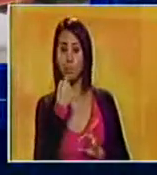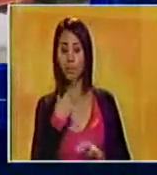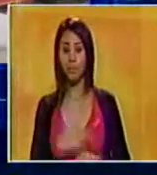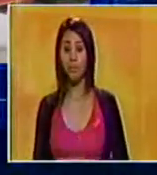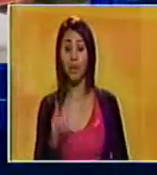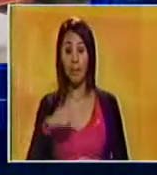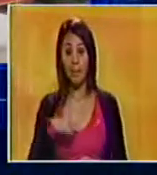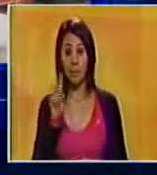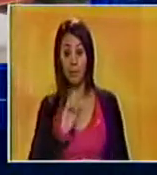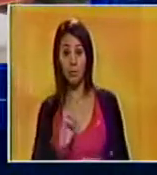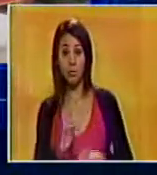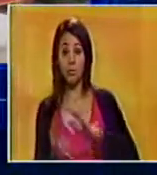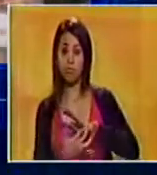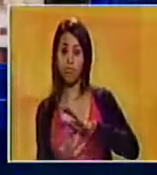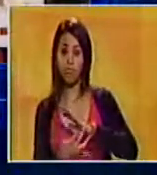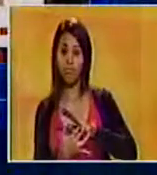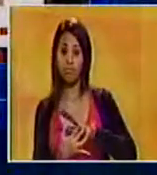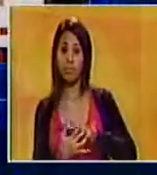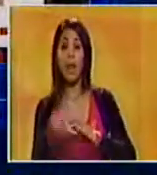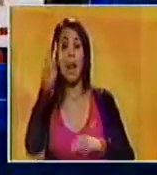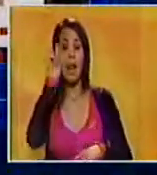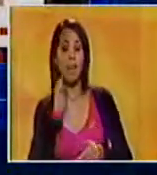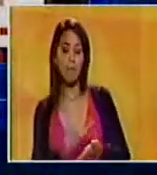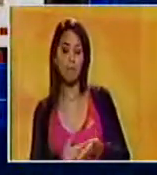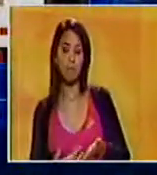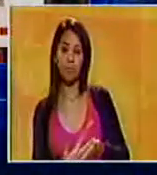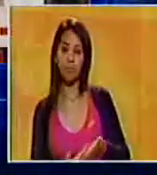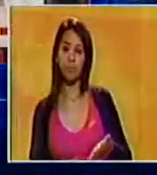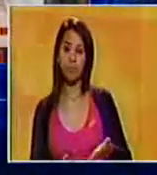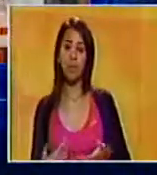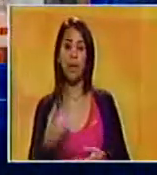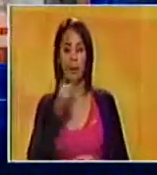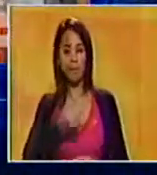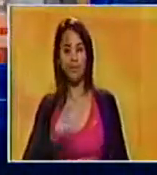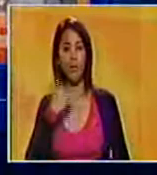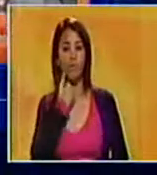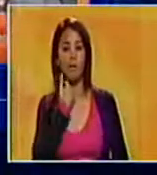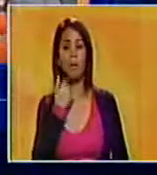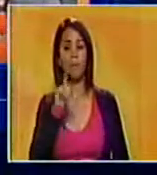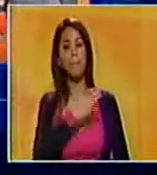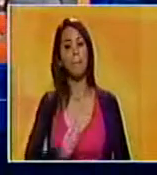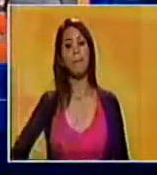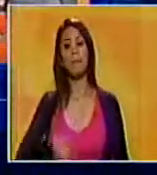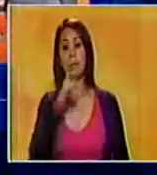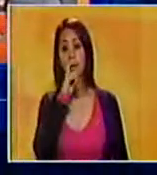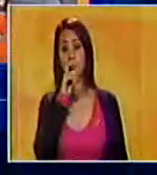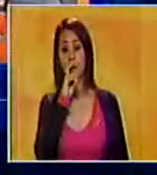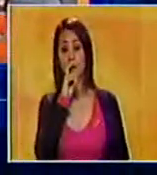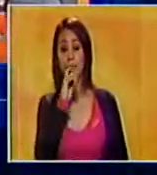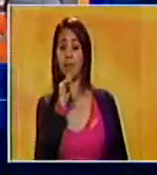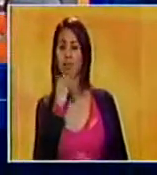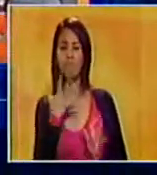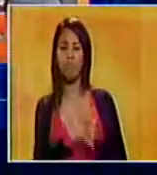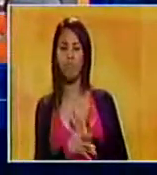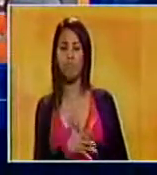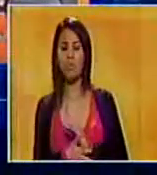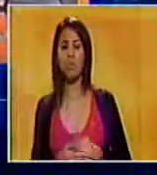arribaron al país dispositivos dializadores hemodiálisis y anunció que el presidente de la República, Nicolás Maduro, destinó un total